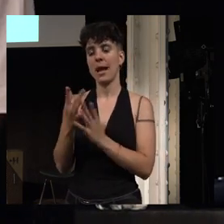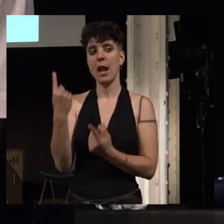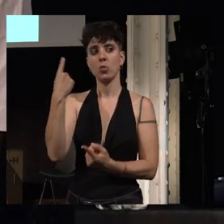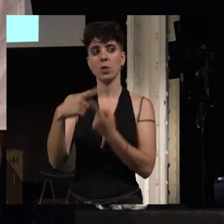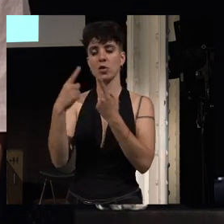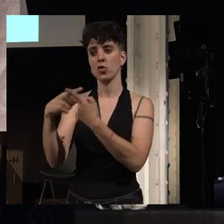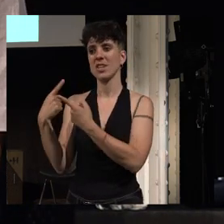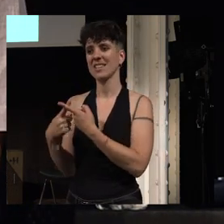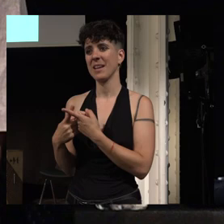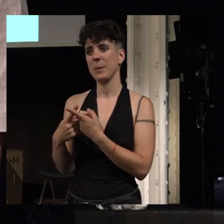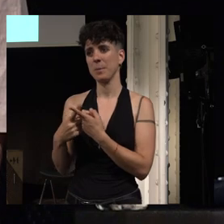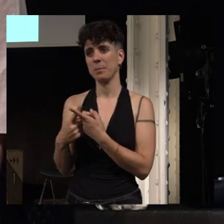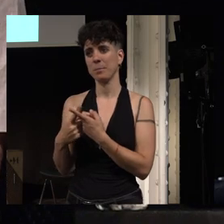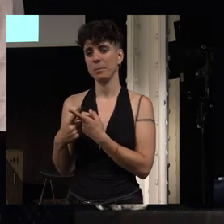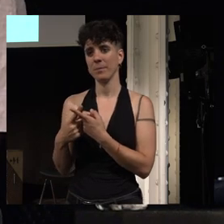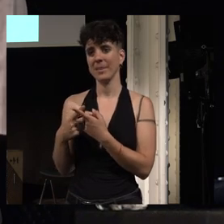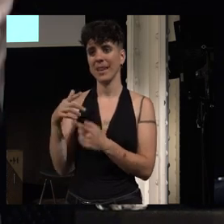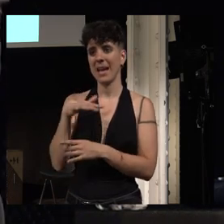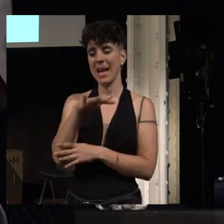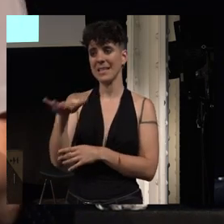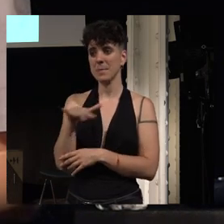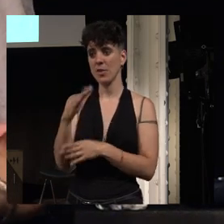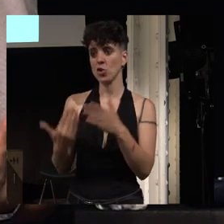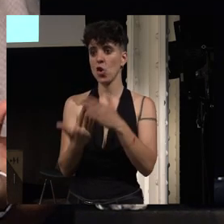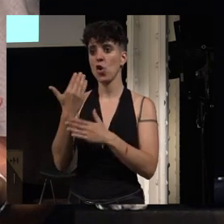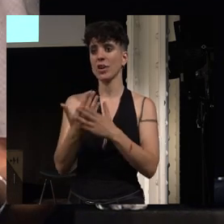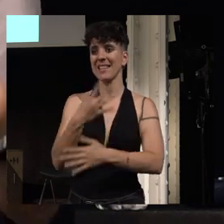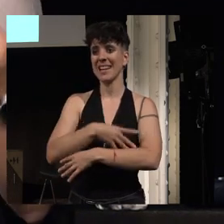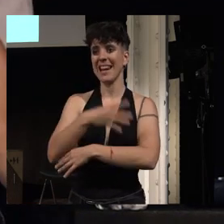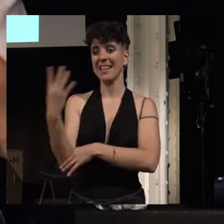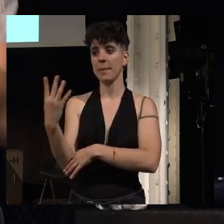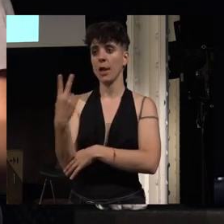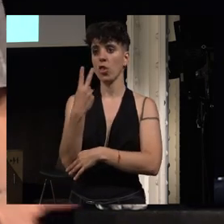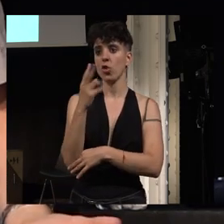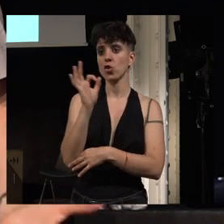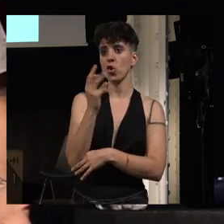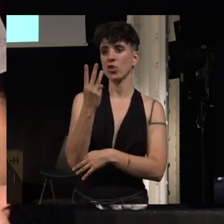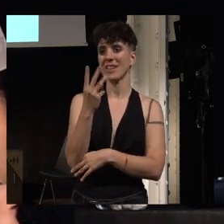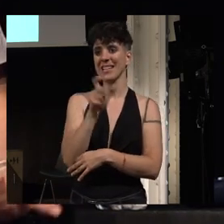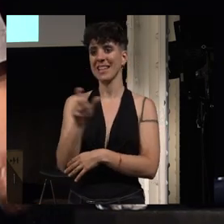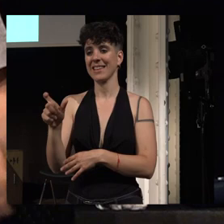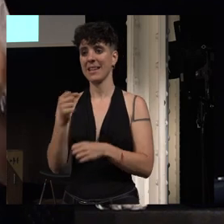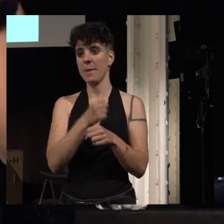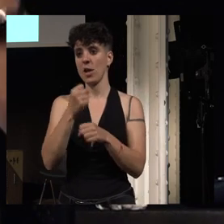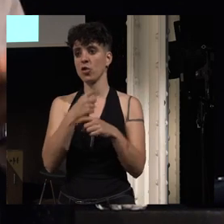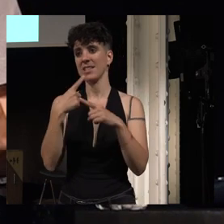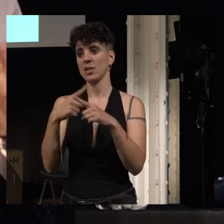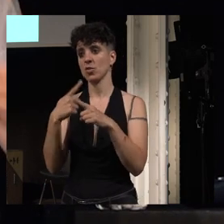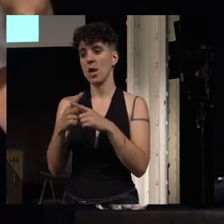muy frecuente en espacios o jornadas LGTB tener a 2 o 3 trabajadoras sexuales trans hablando.